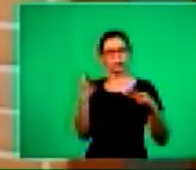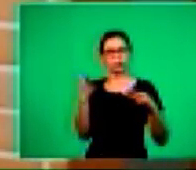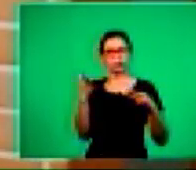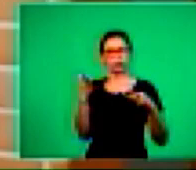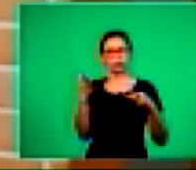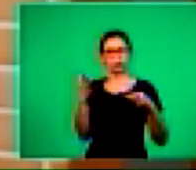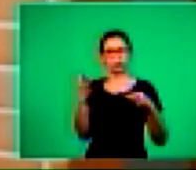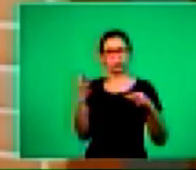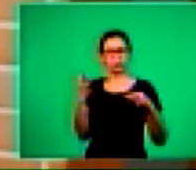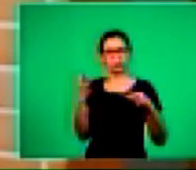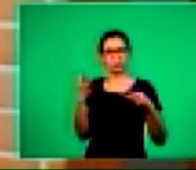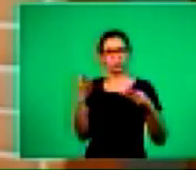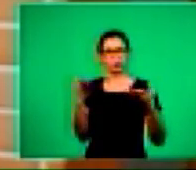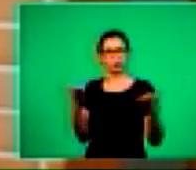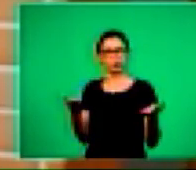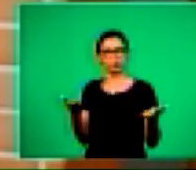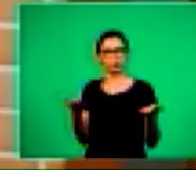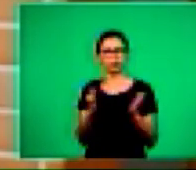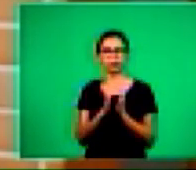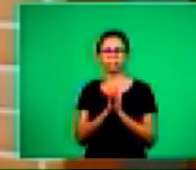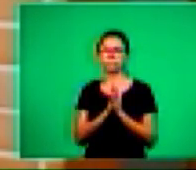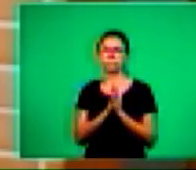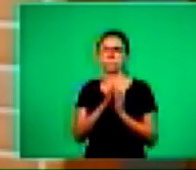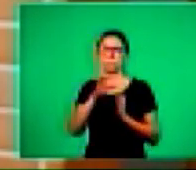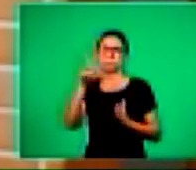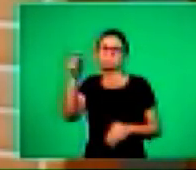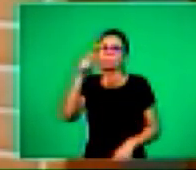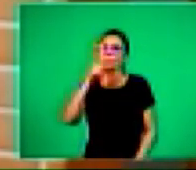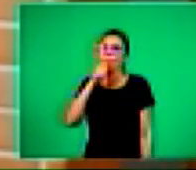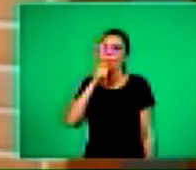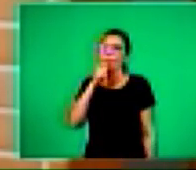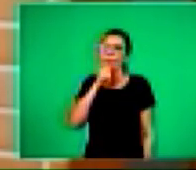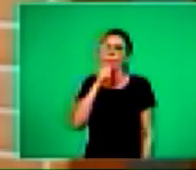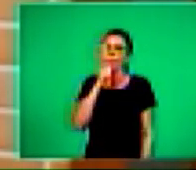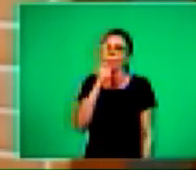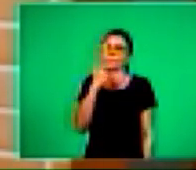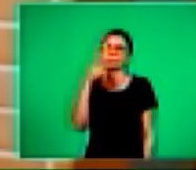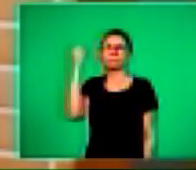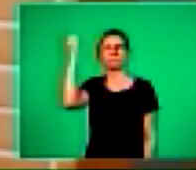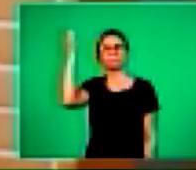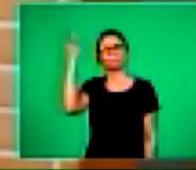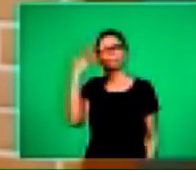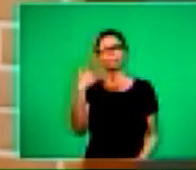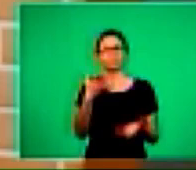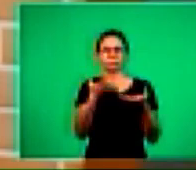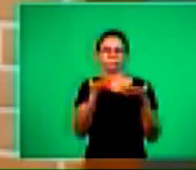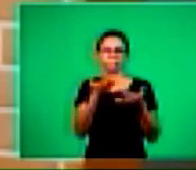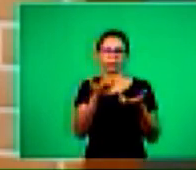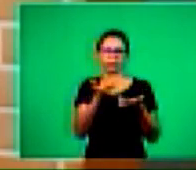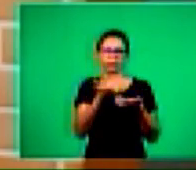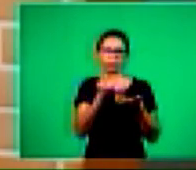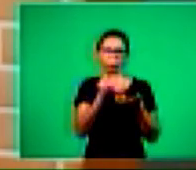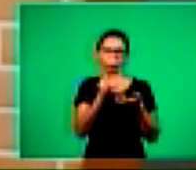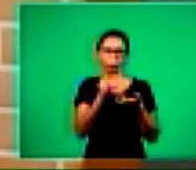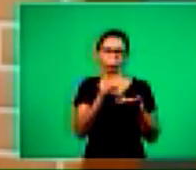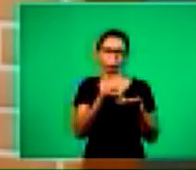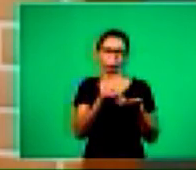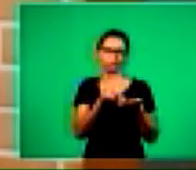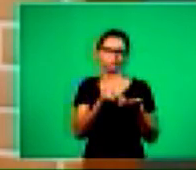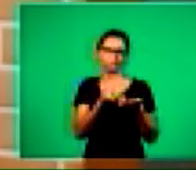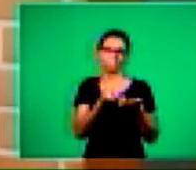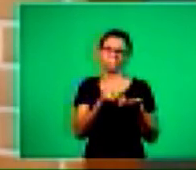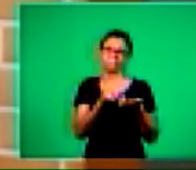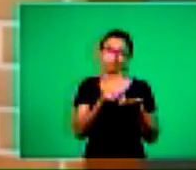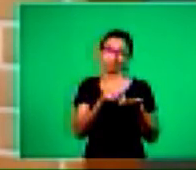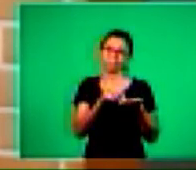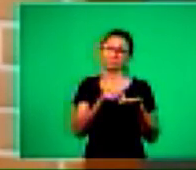la revelación del señor entonces biblia sin revelación es lámpara sin